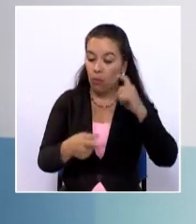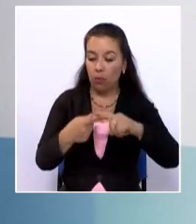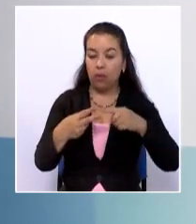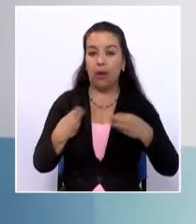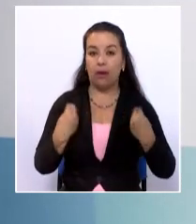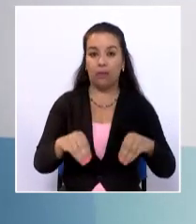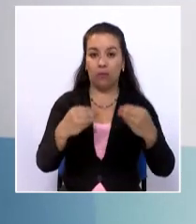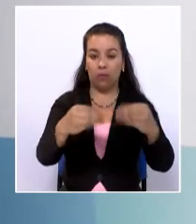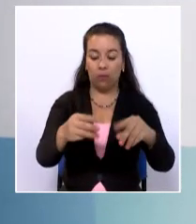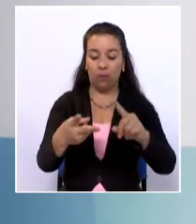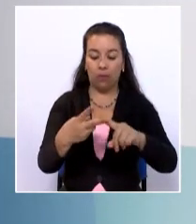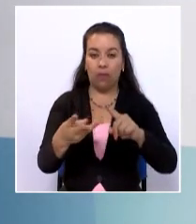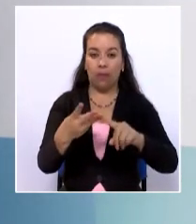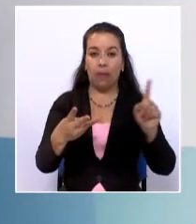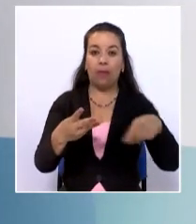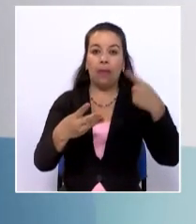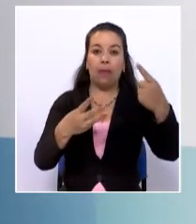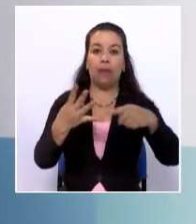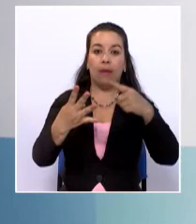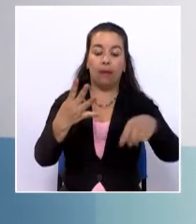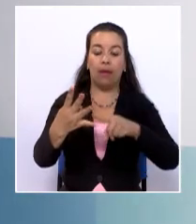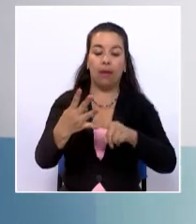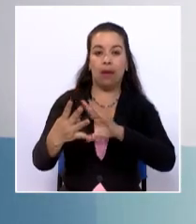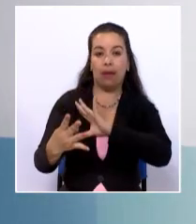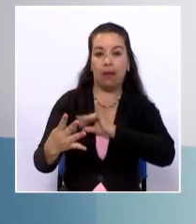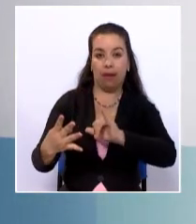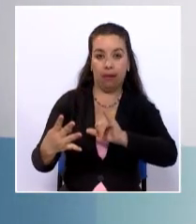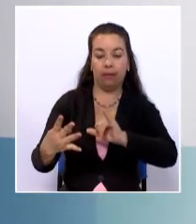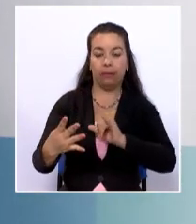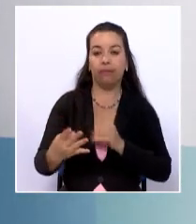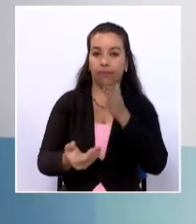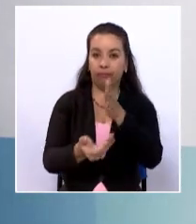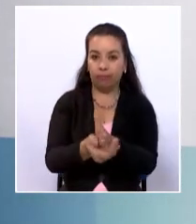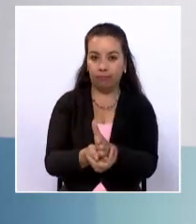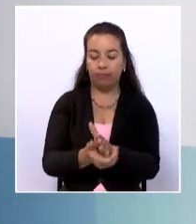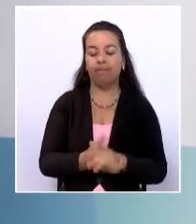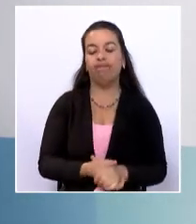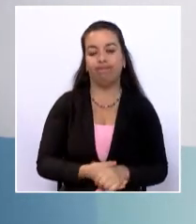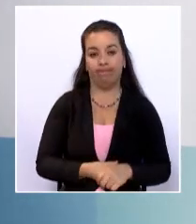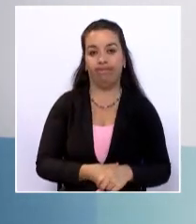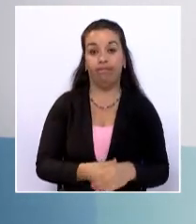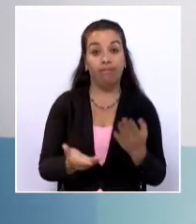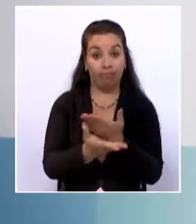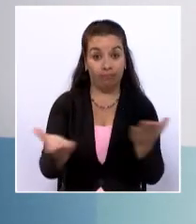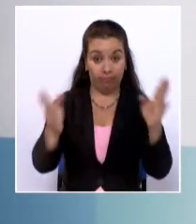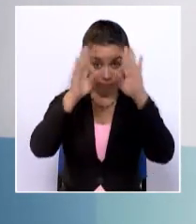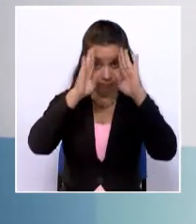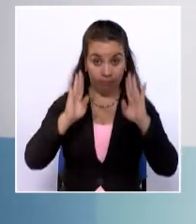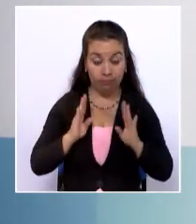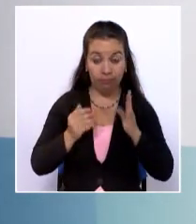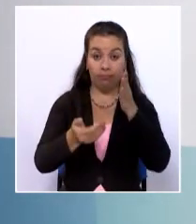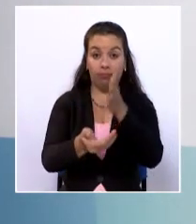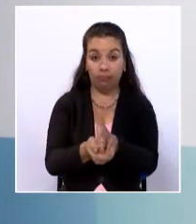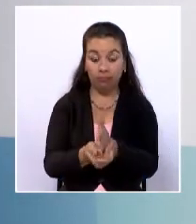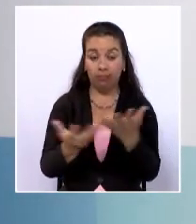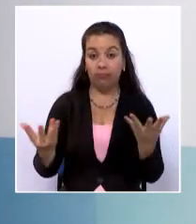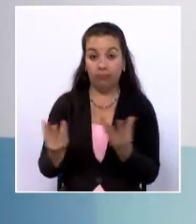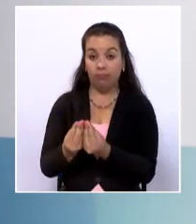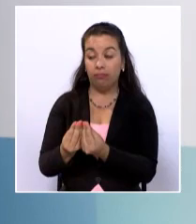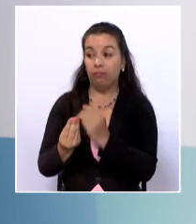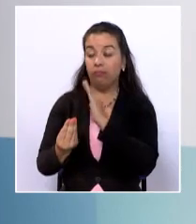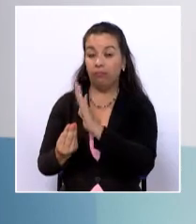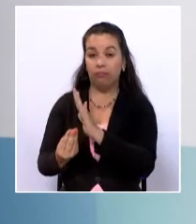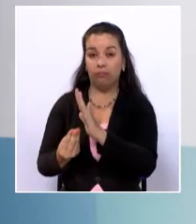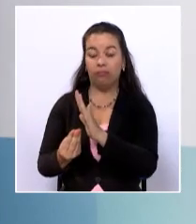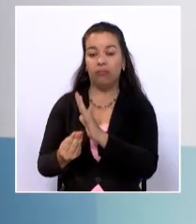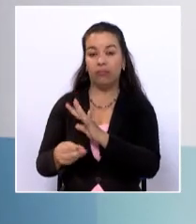y en 15 días vamos a estar en cali sigue también en cali enrolar y caicedonia para que estén pendientes vamos a estar con el equipo para